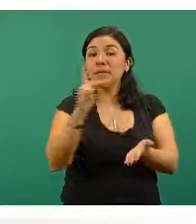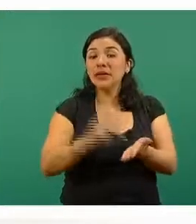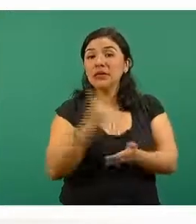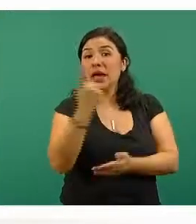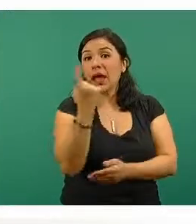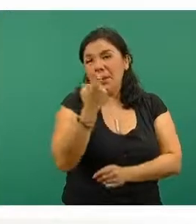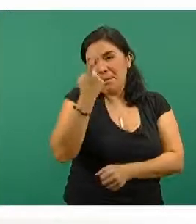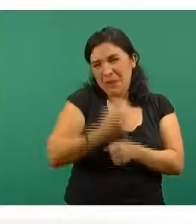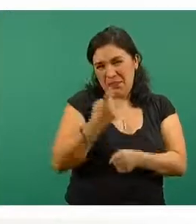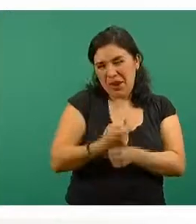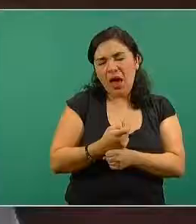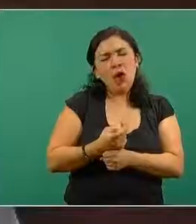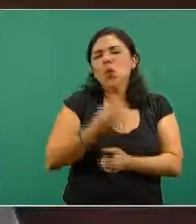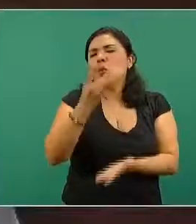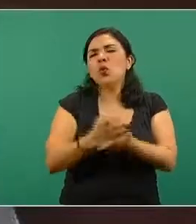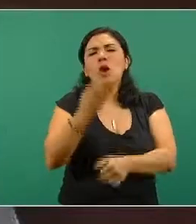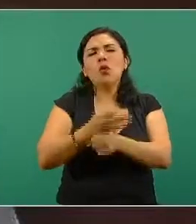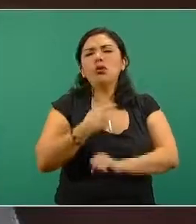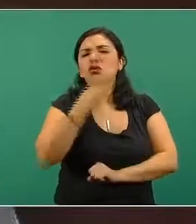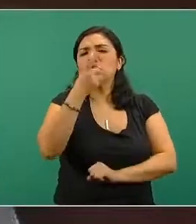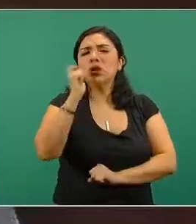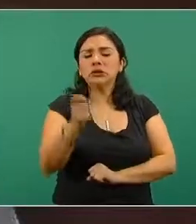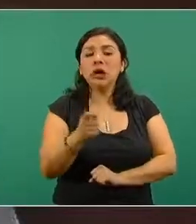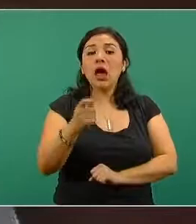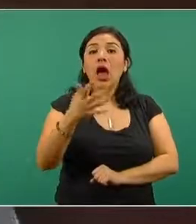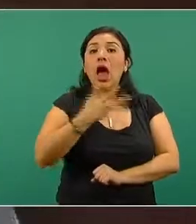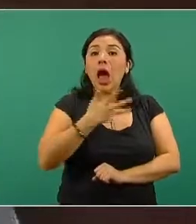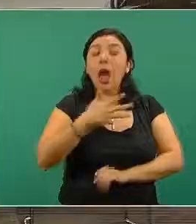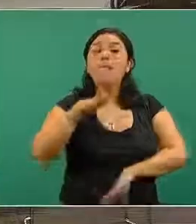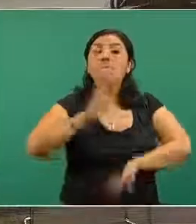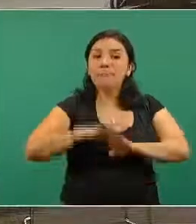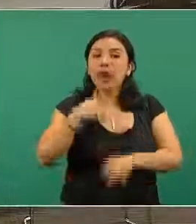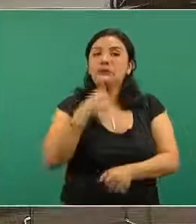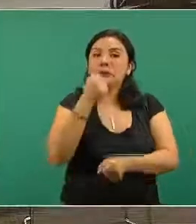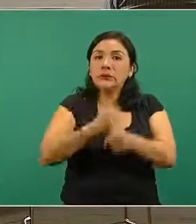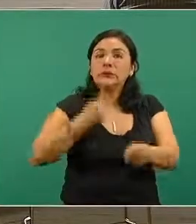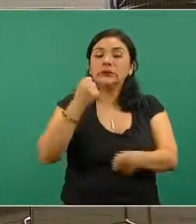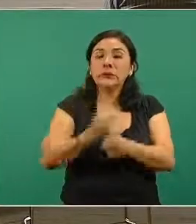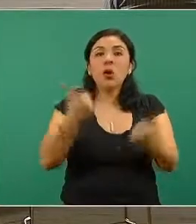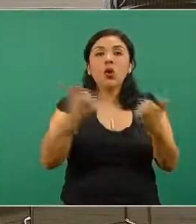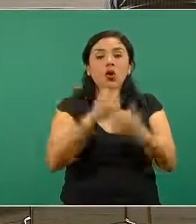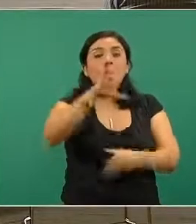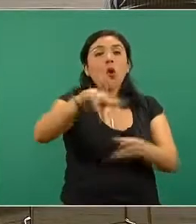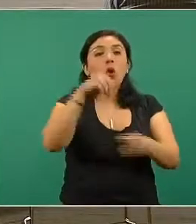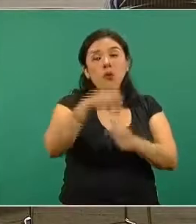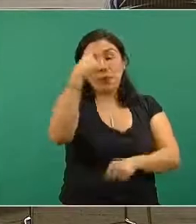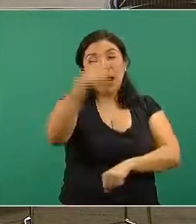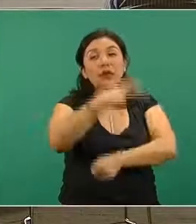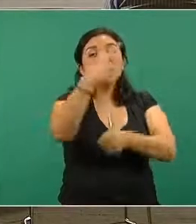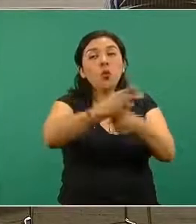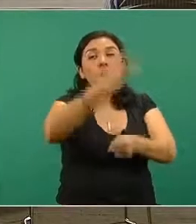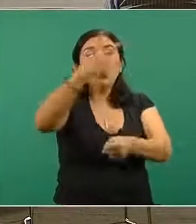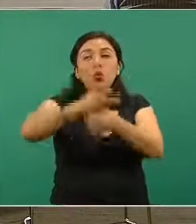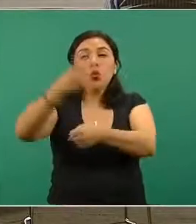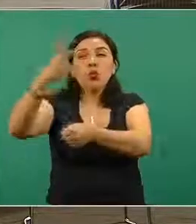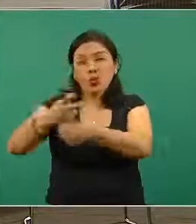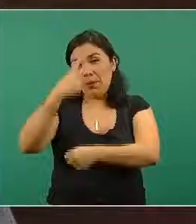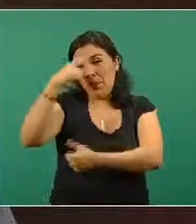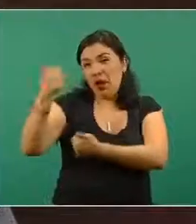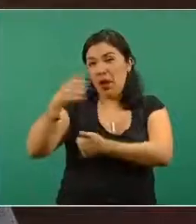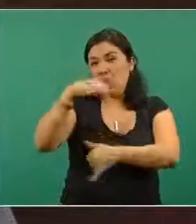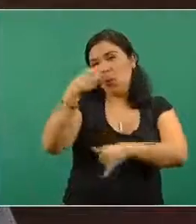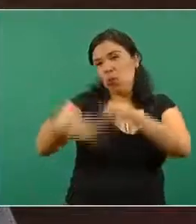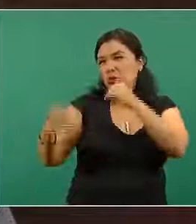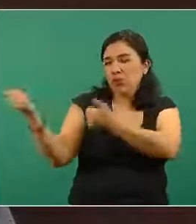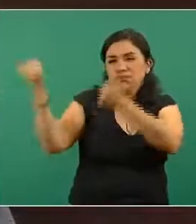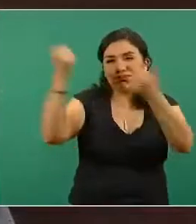primera. Y solo comentar que aún activamente se está completando las segundas dosis del último embarque, y